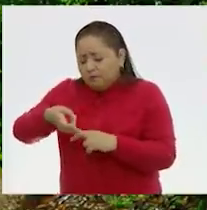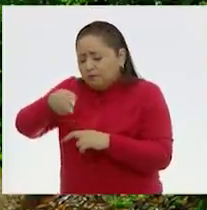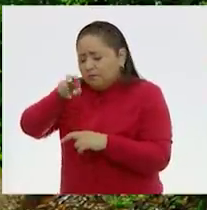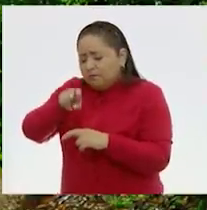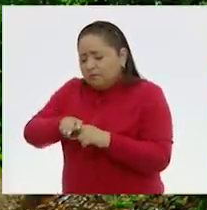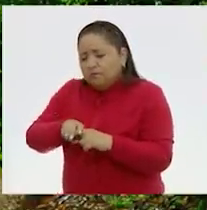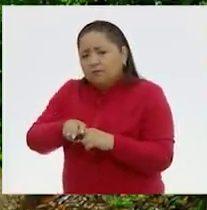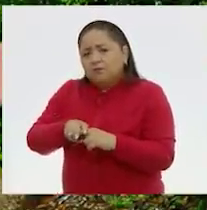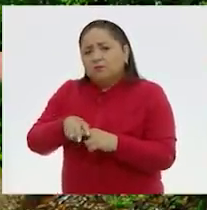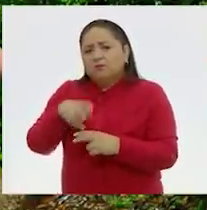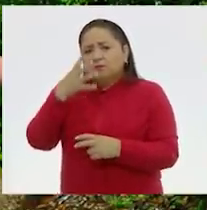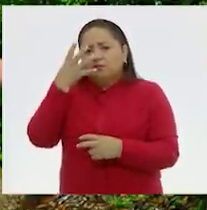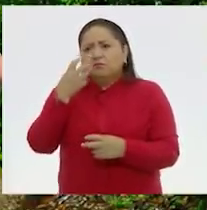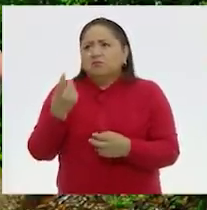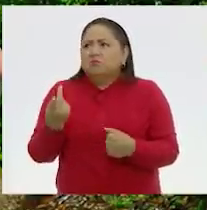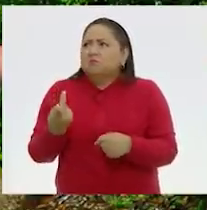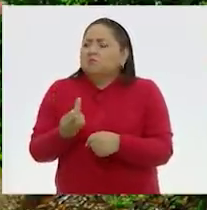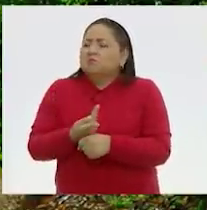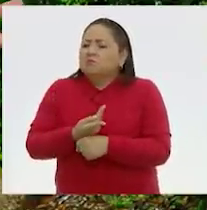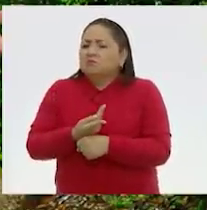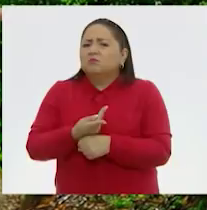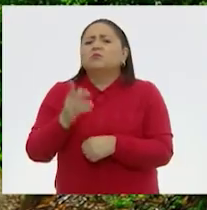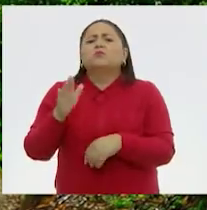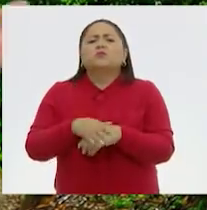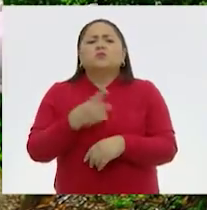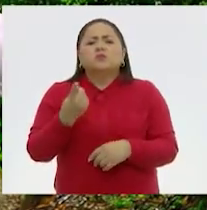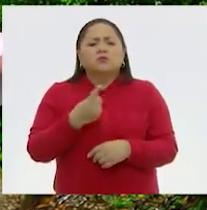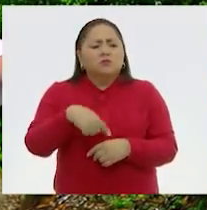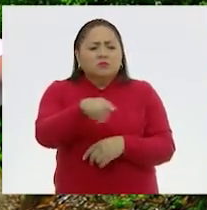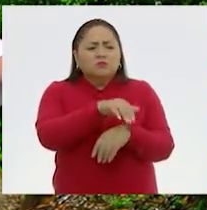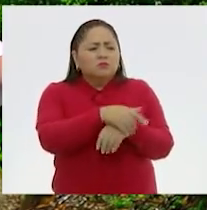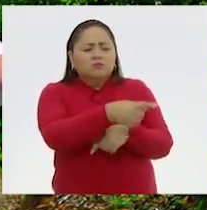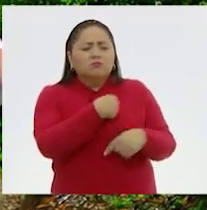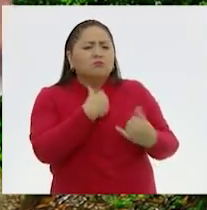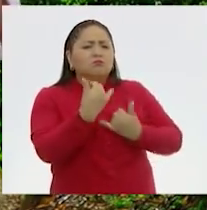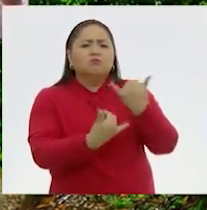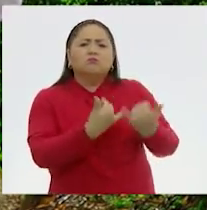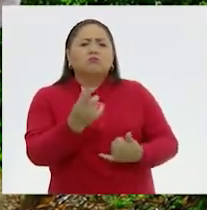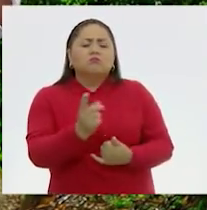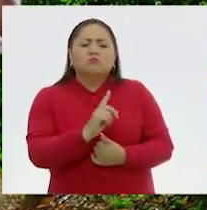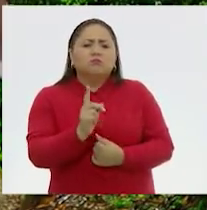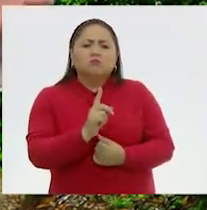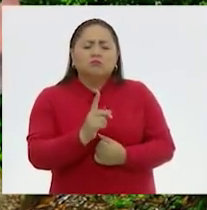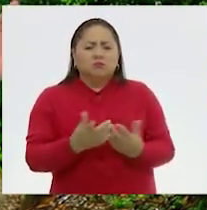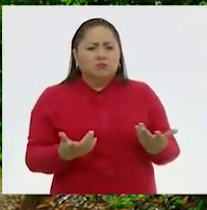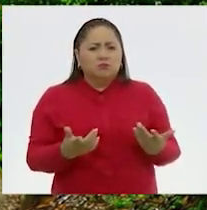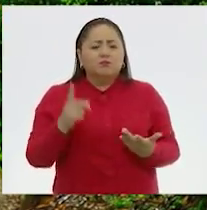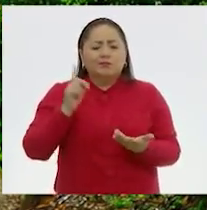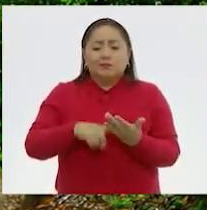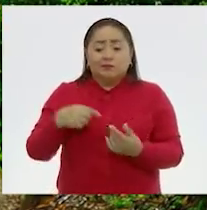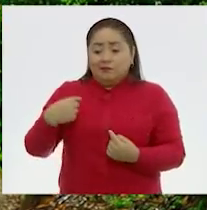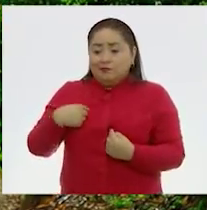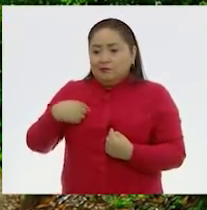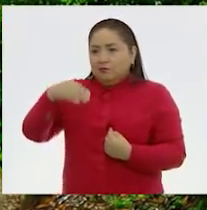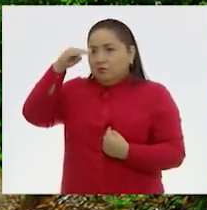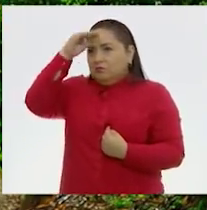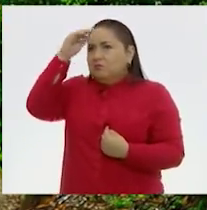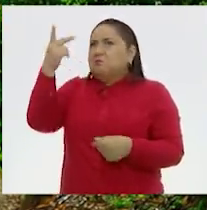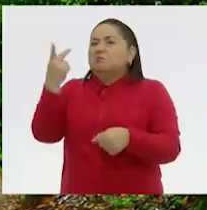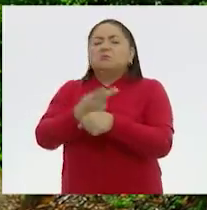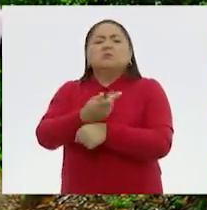A pensar, ¿qué habrá pasado? ¿Por qué mis amigos ya no quieren jugar conmigo? Él no tenía conciencia de lo que estaba